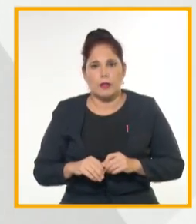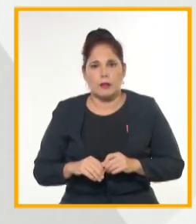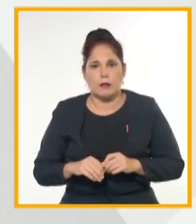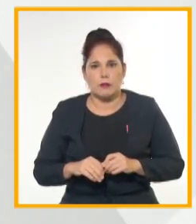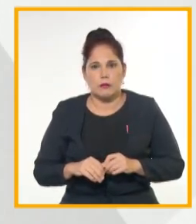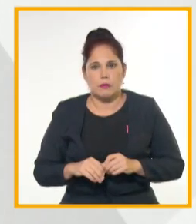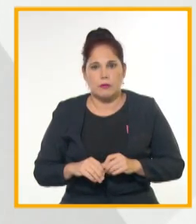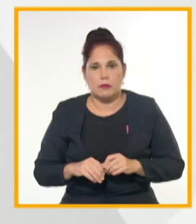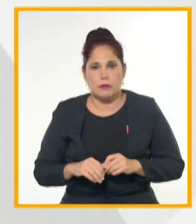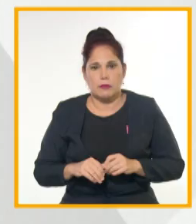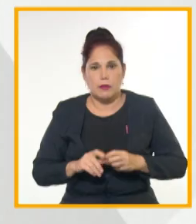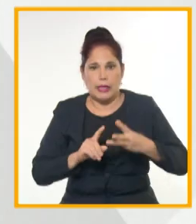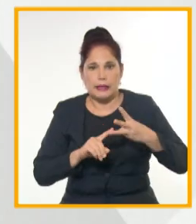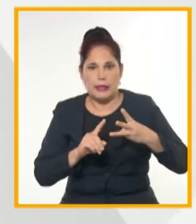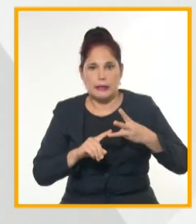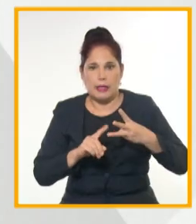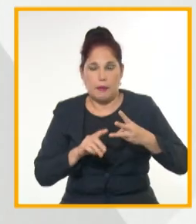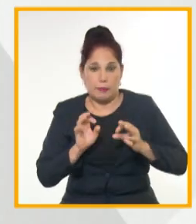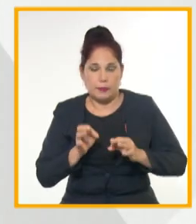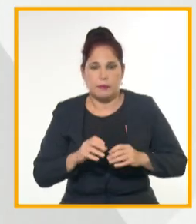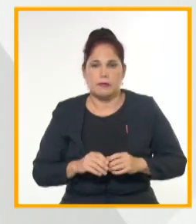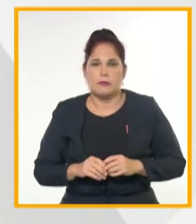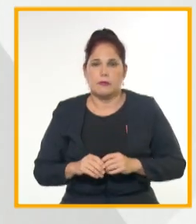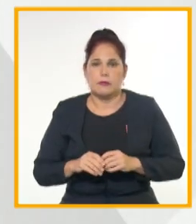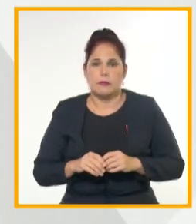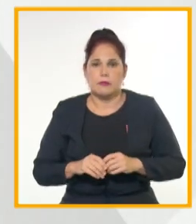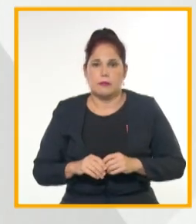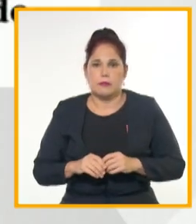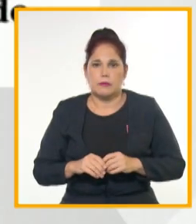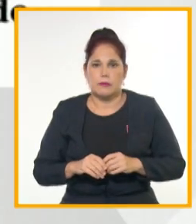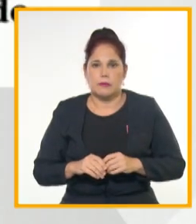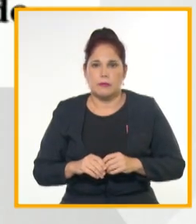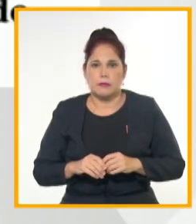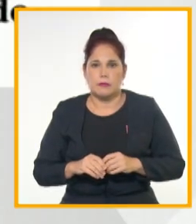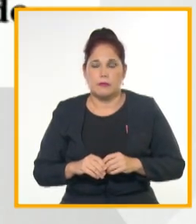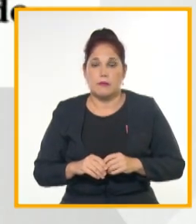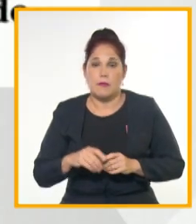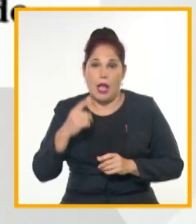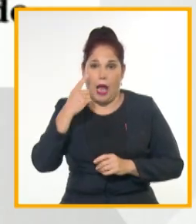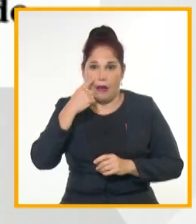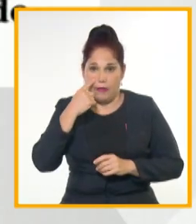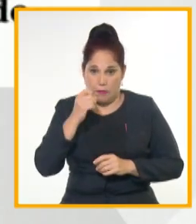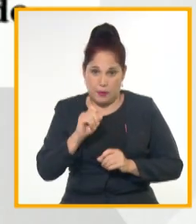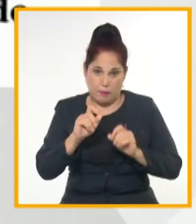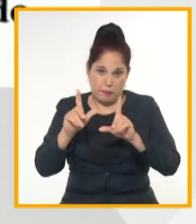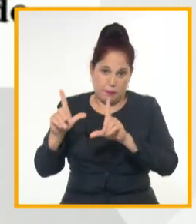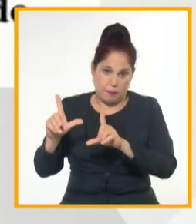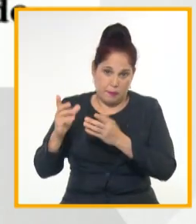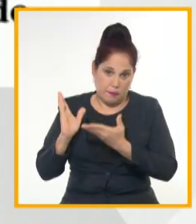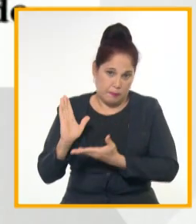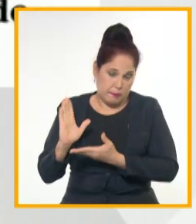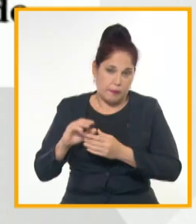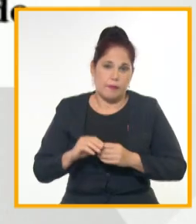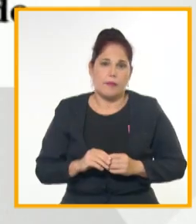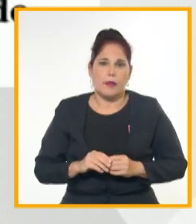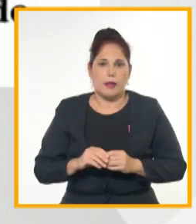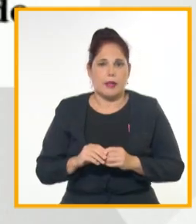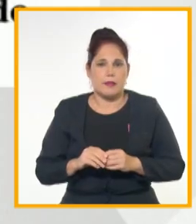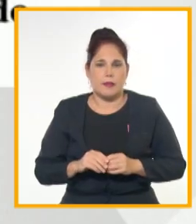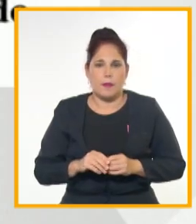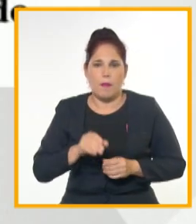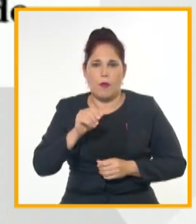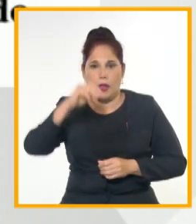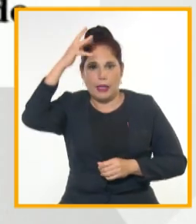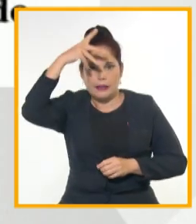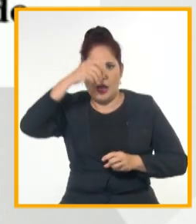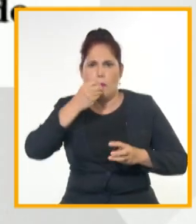un tercer mandato. Y ahí viene lo que le había puesto anteriormente, vamos a verlo. ¿Puede Trump aspirar a una